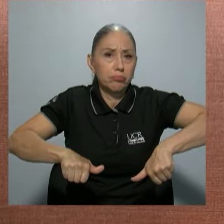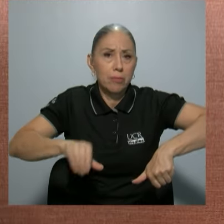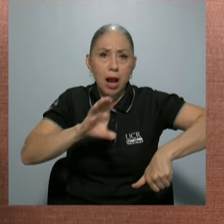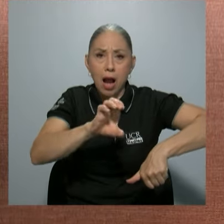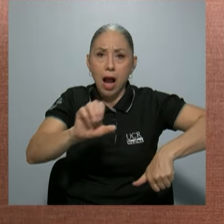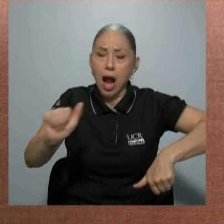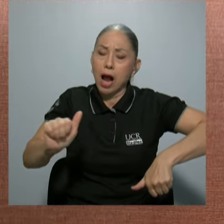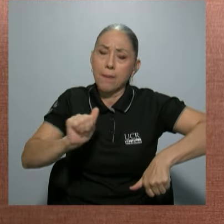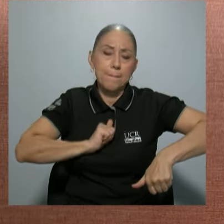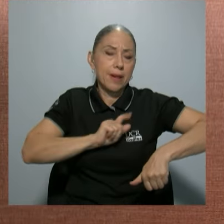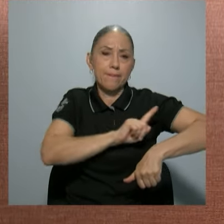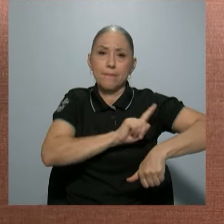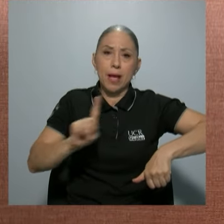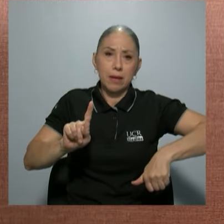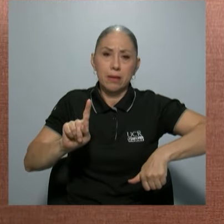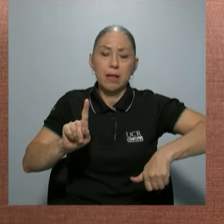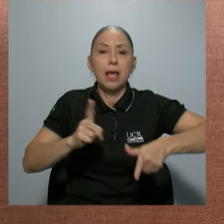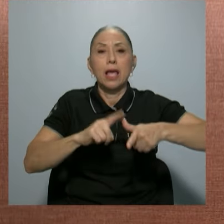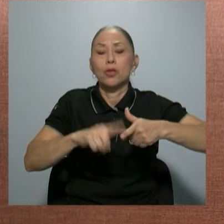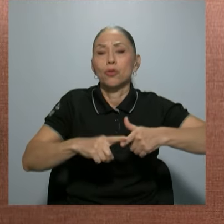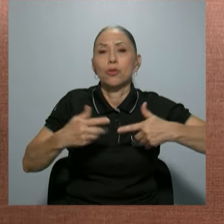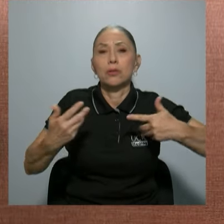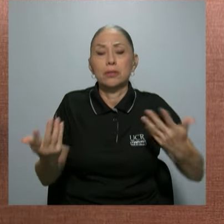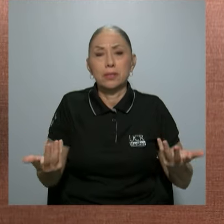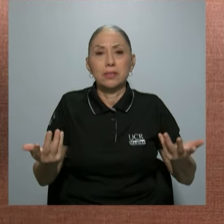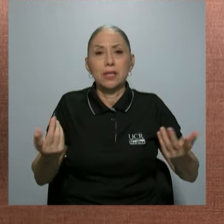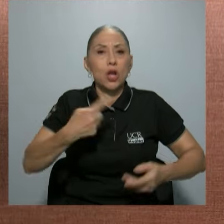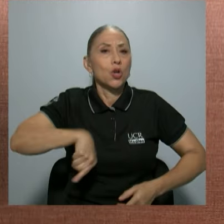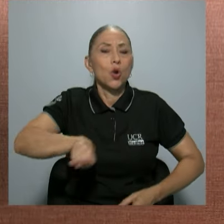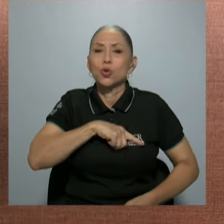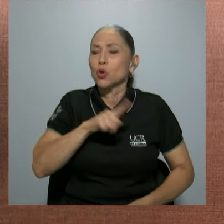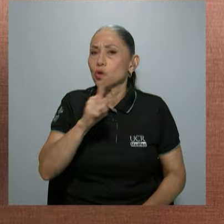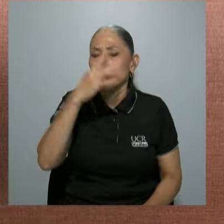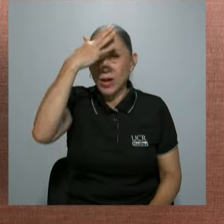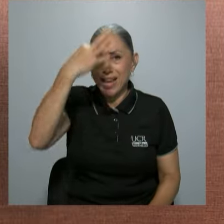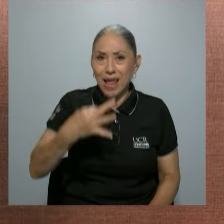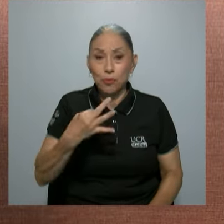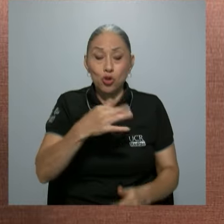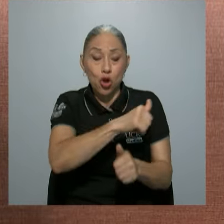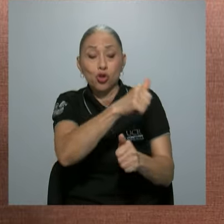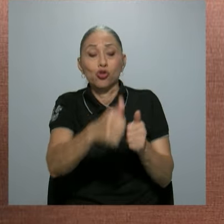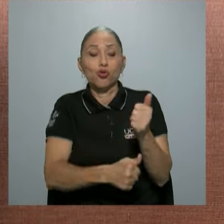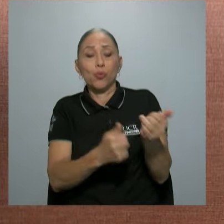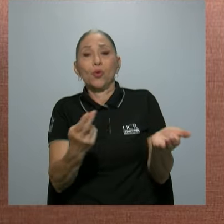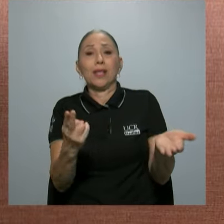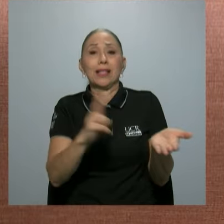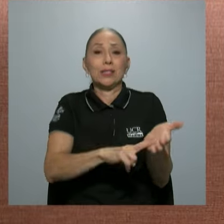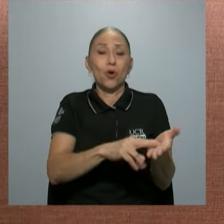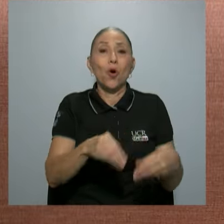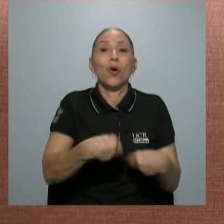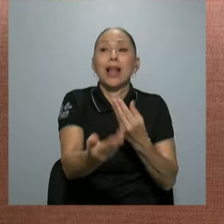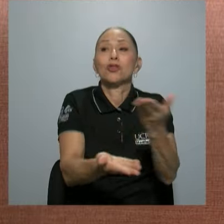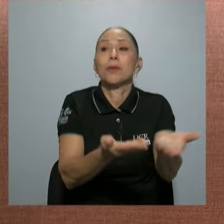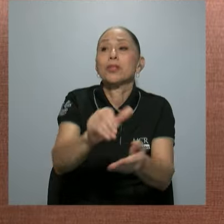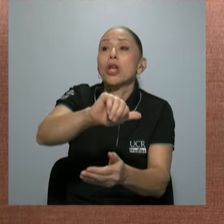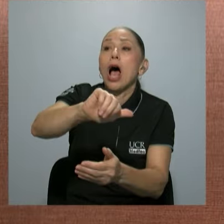¿verdad? Por lo tanto, no creemos que la tercerización sea la vía de acción. Puede ser una